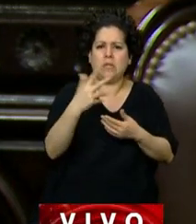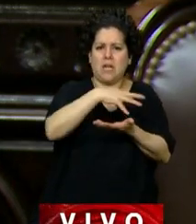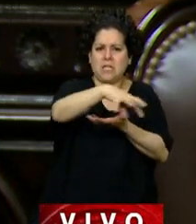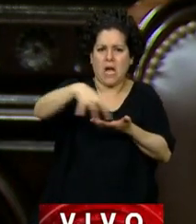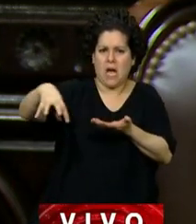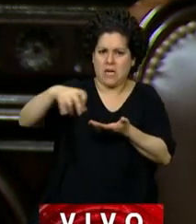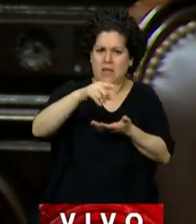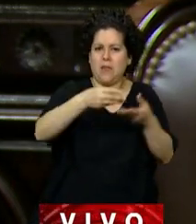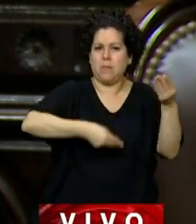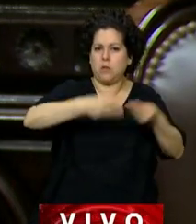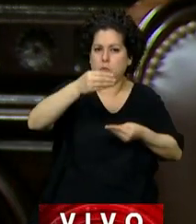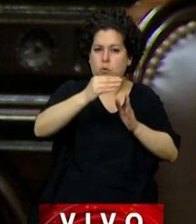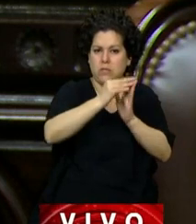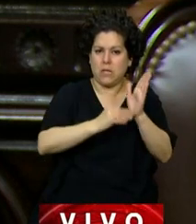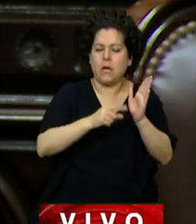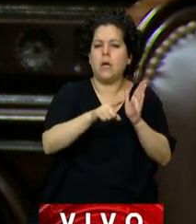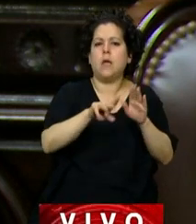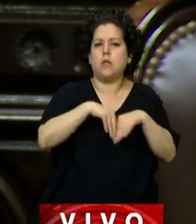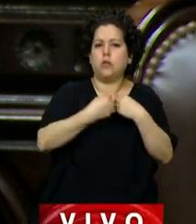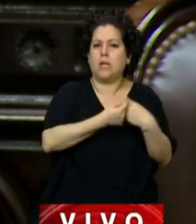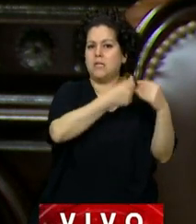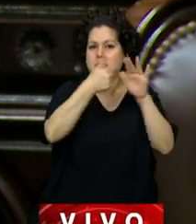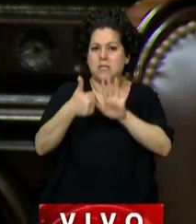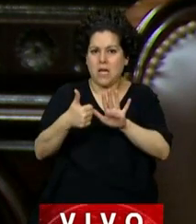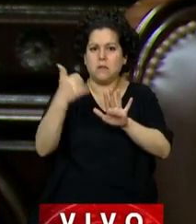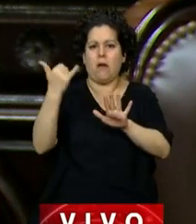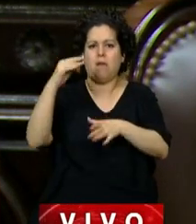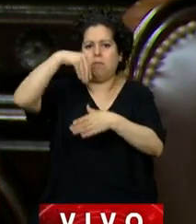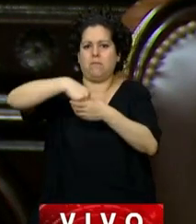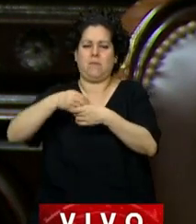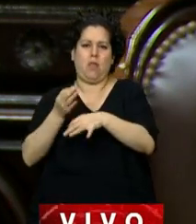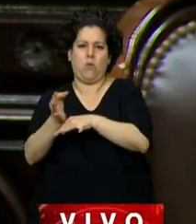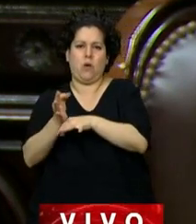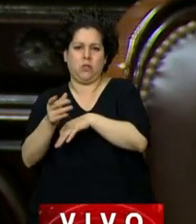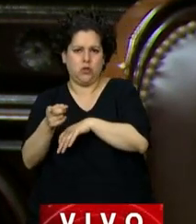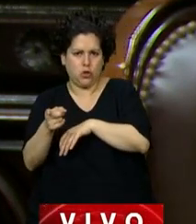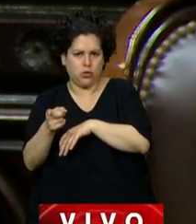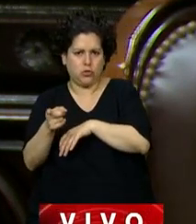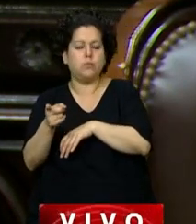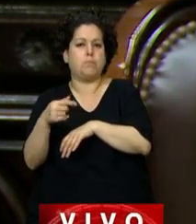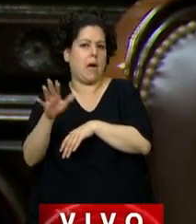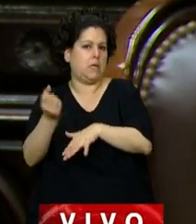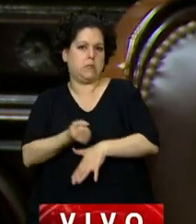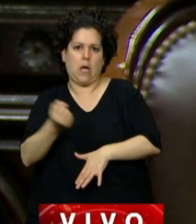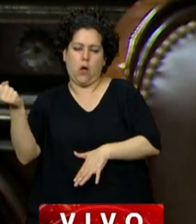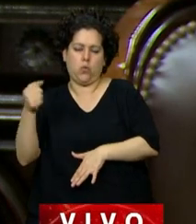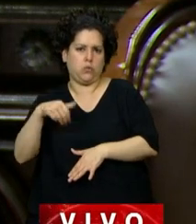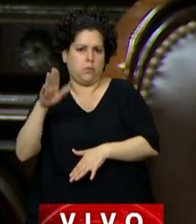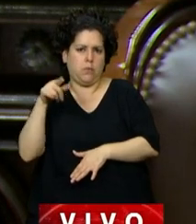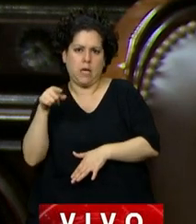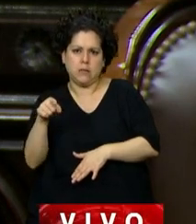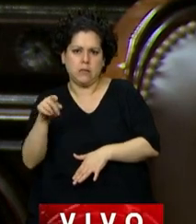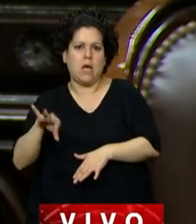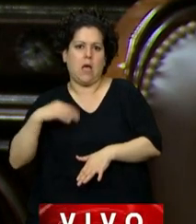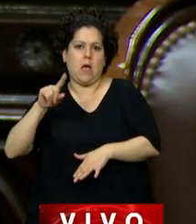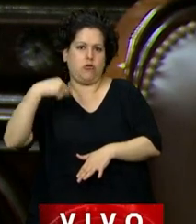presupuestarias, dentro de las 6 está educación, con el mayor de los ajustes para este 2023.